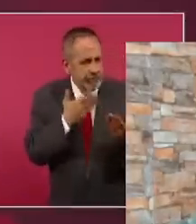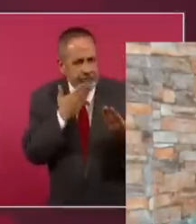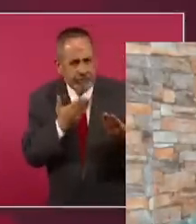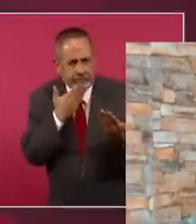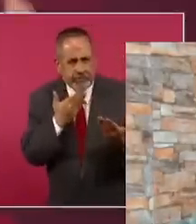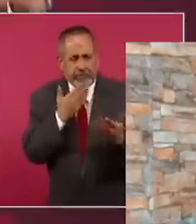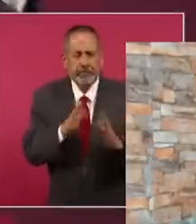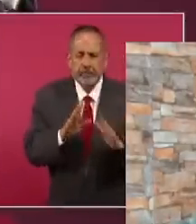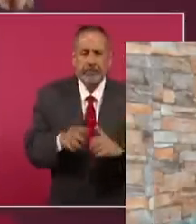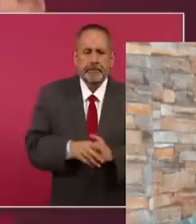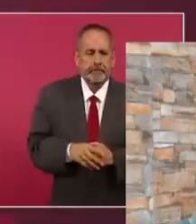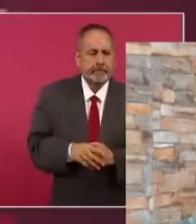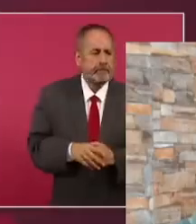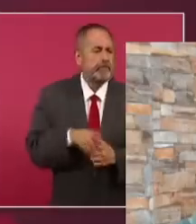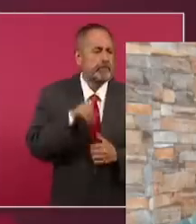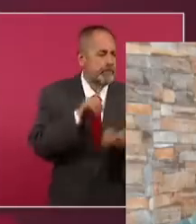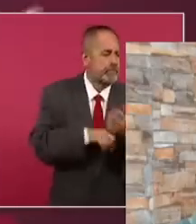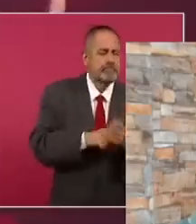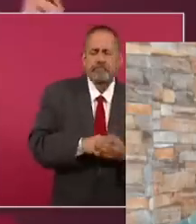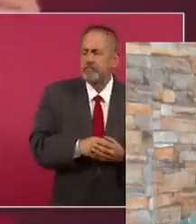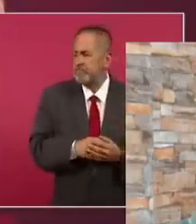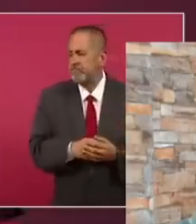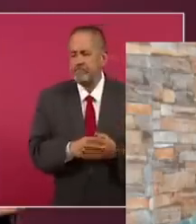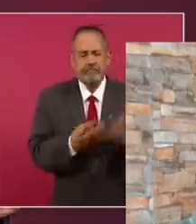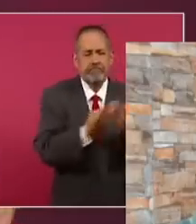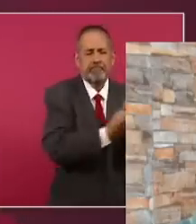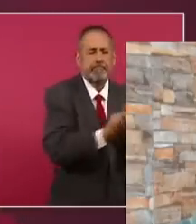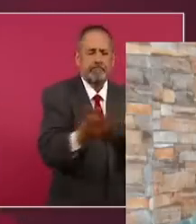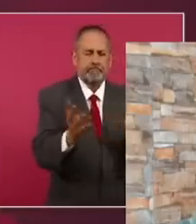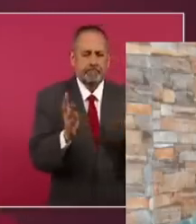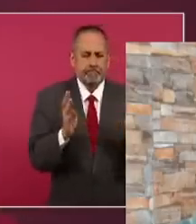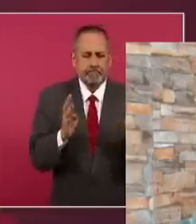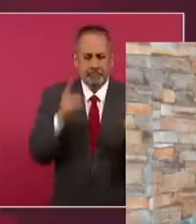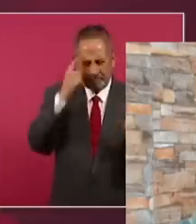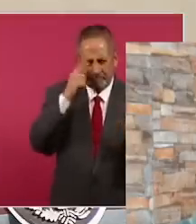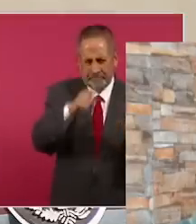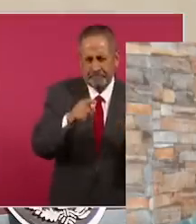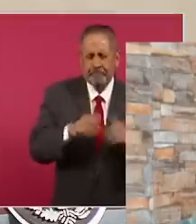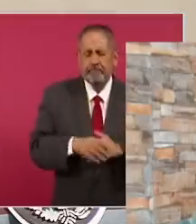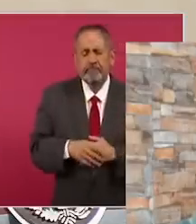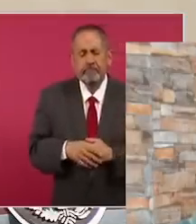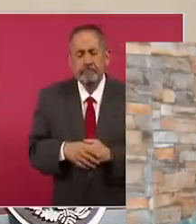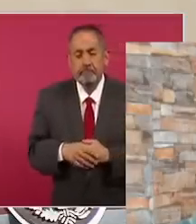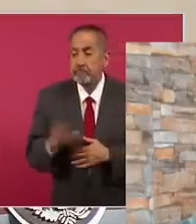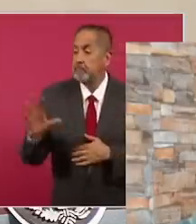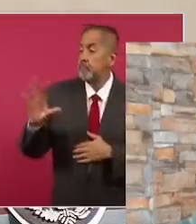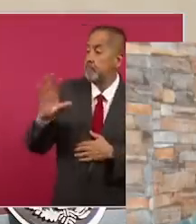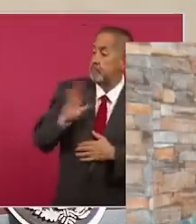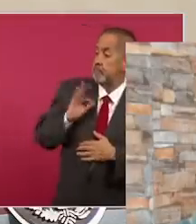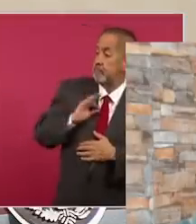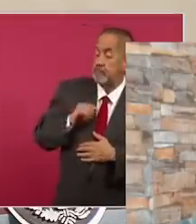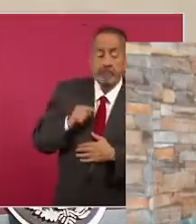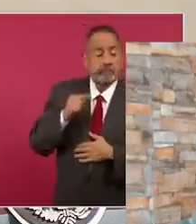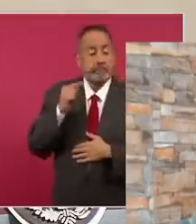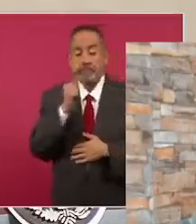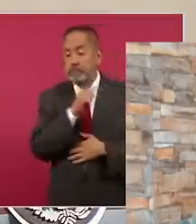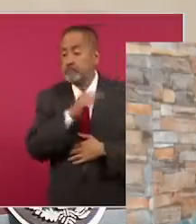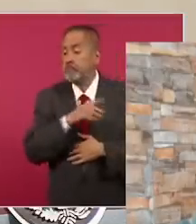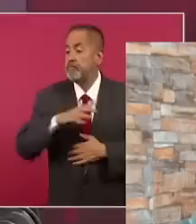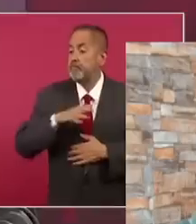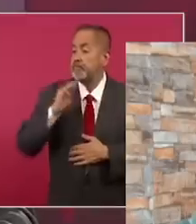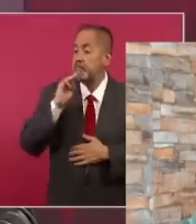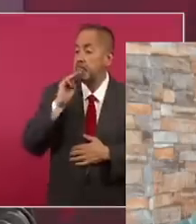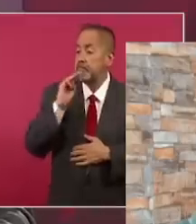y rejas. Y entonces me dicen que estaba la mamá de Guzmán